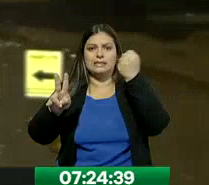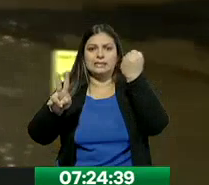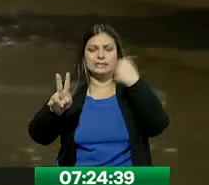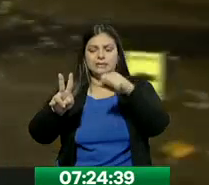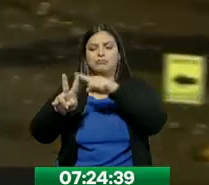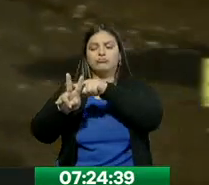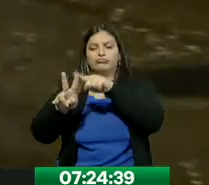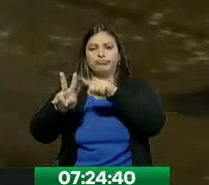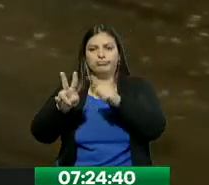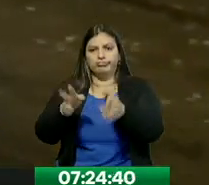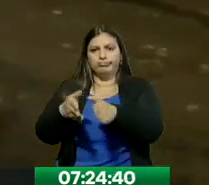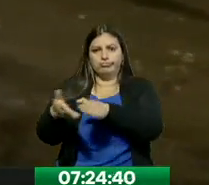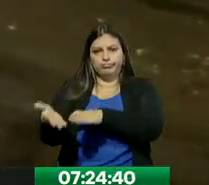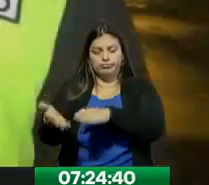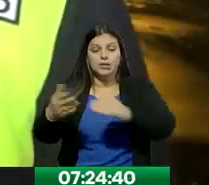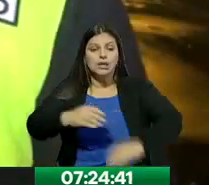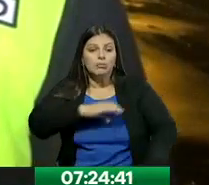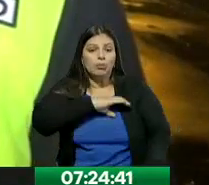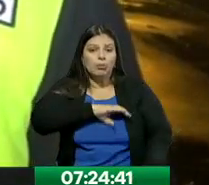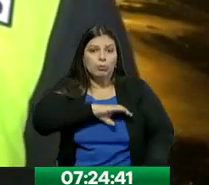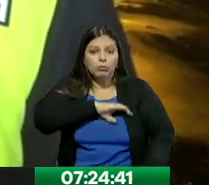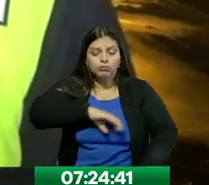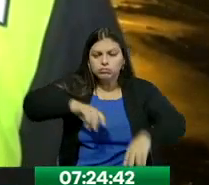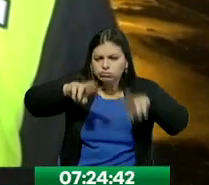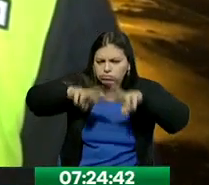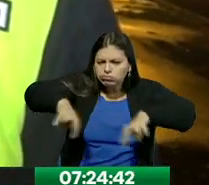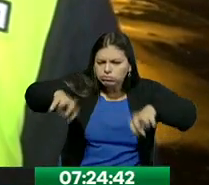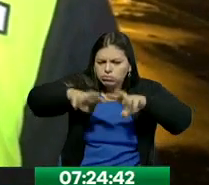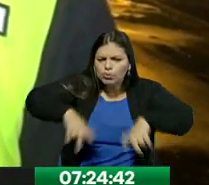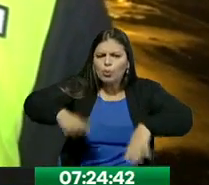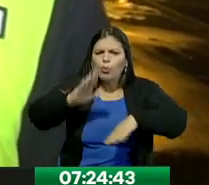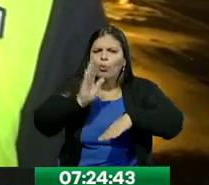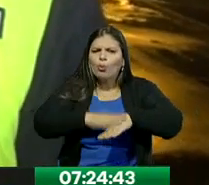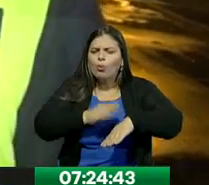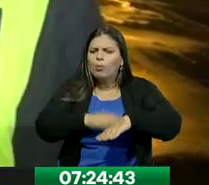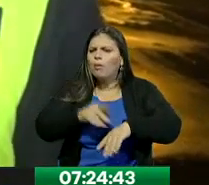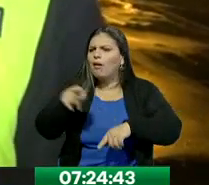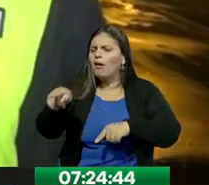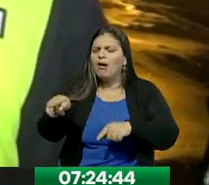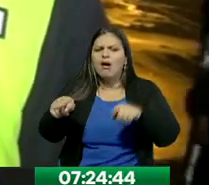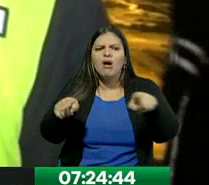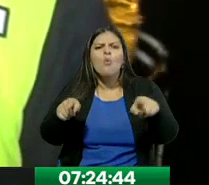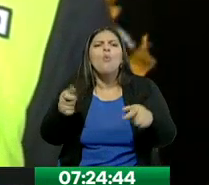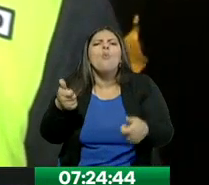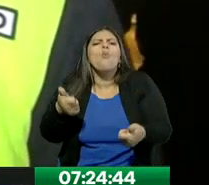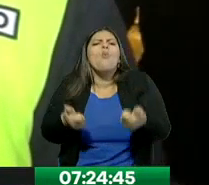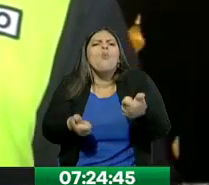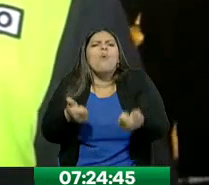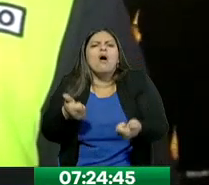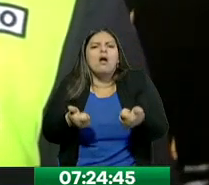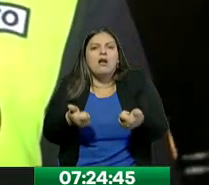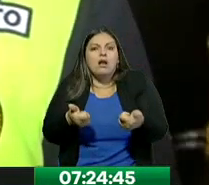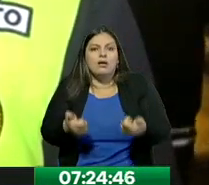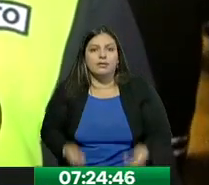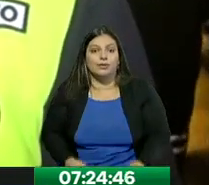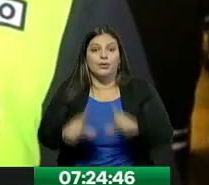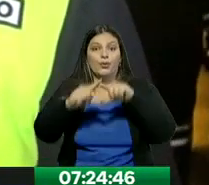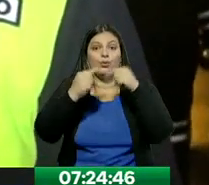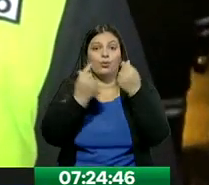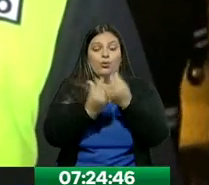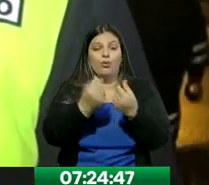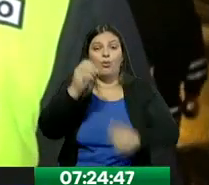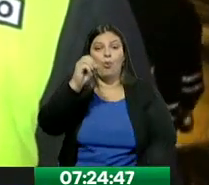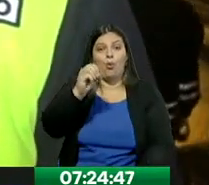qué propició este terrible accidente. Ya el personal de investigación de accidente de tránsito se encargará de determinar